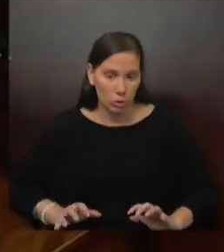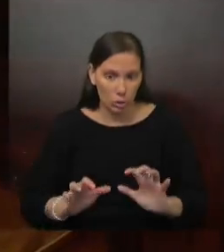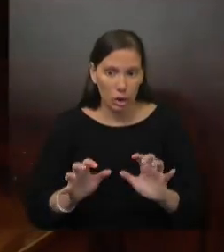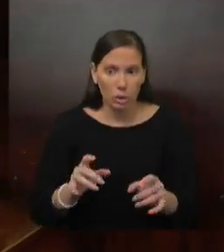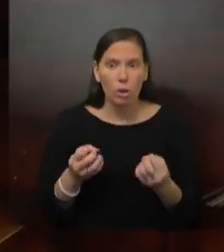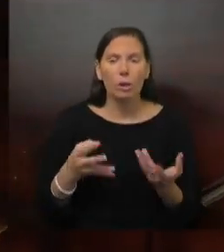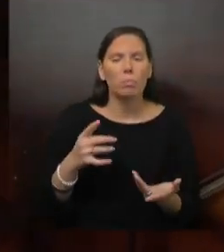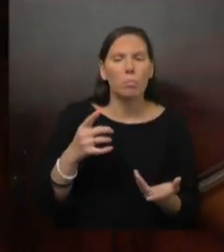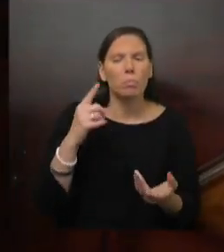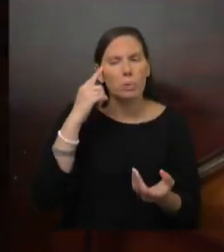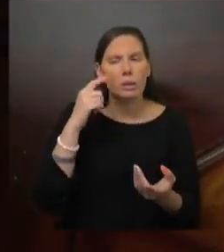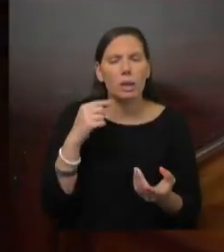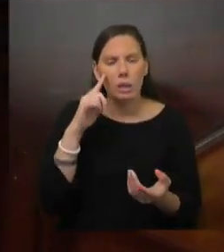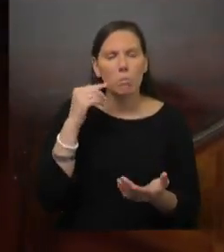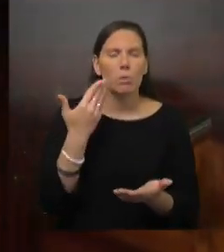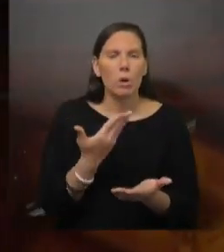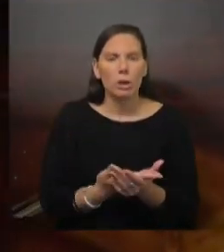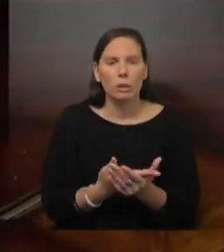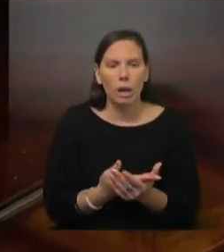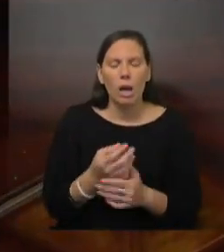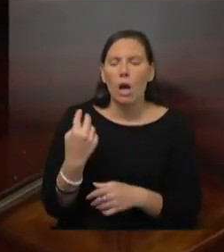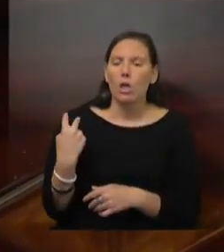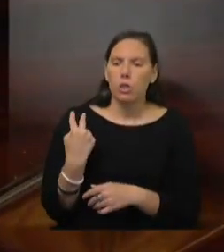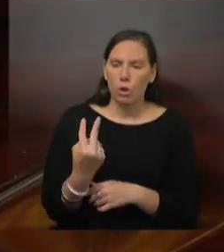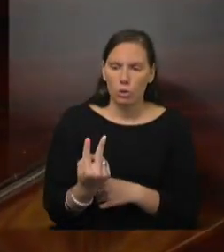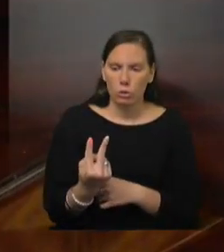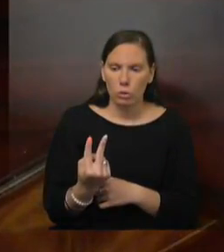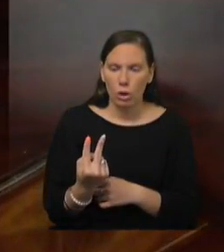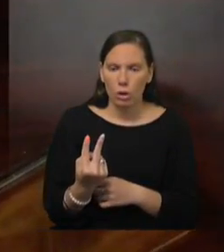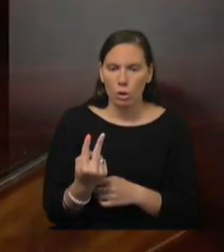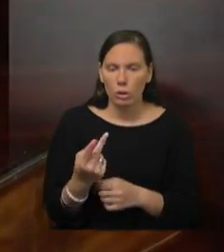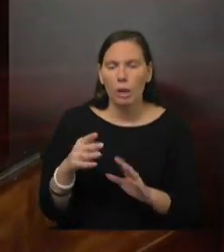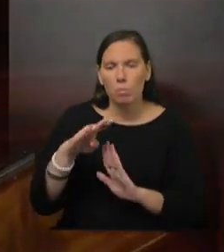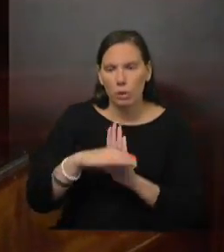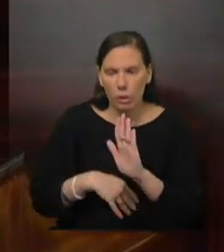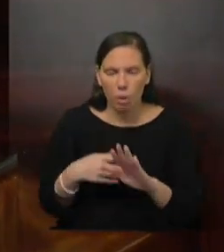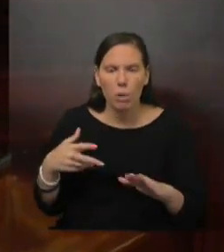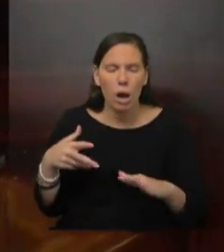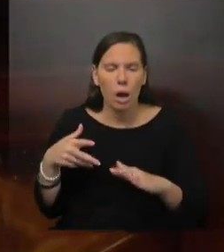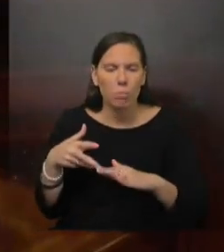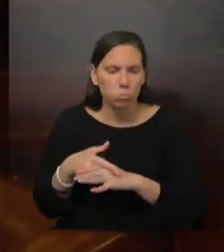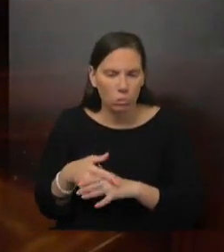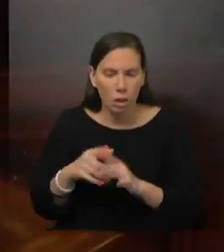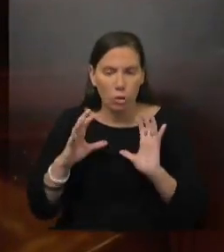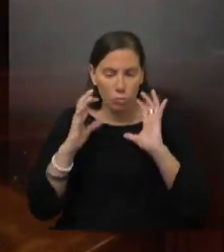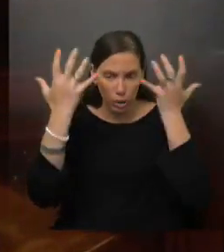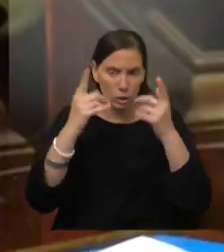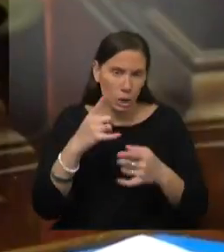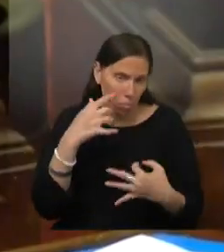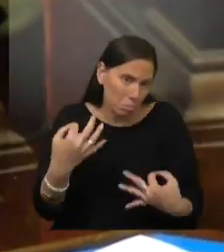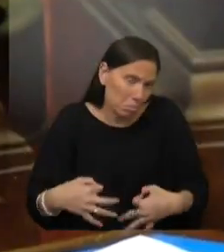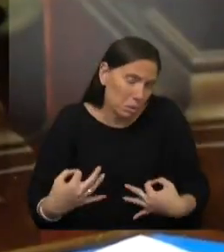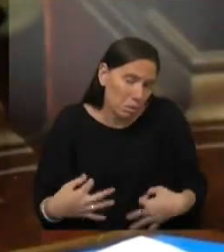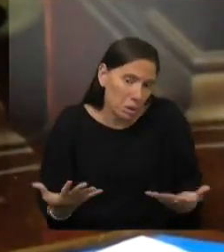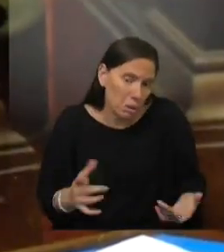esta propuesta de que se ingresen duplas de del programa interruptores de violencia no nos parece mal o sea estamos hablando de